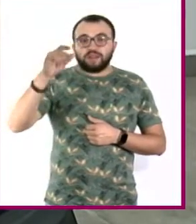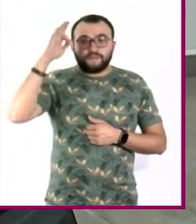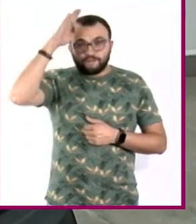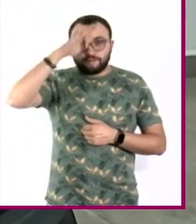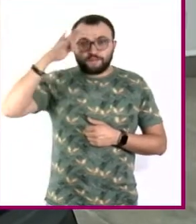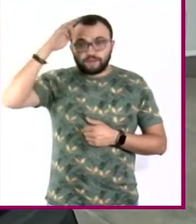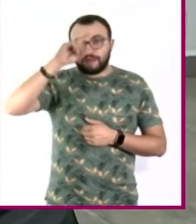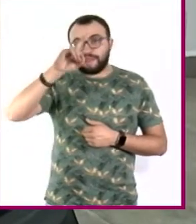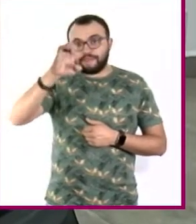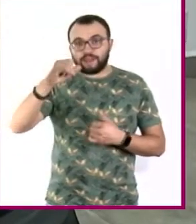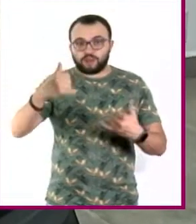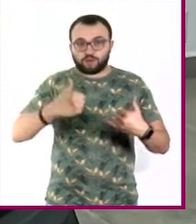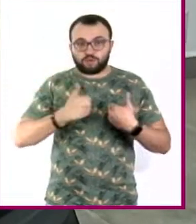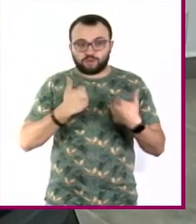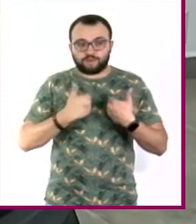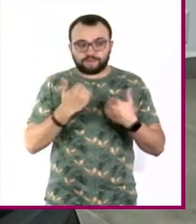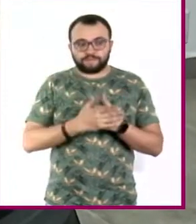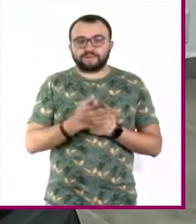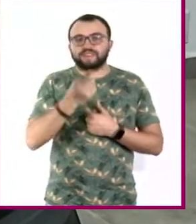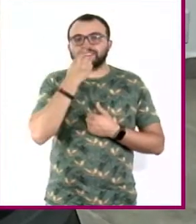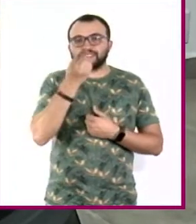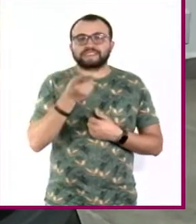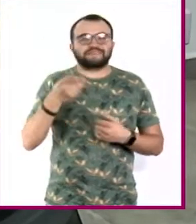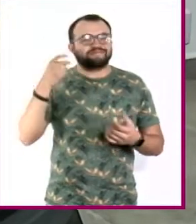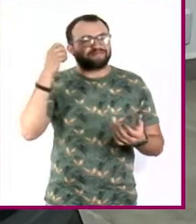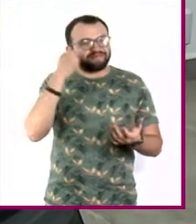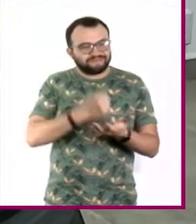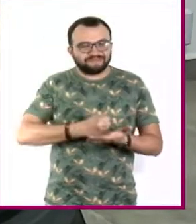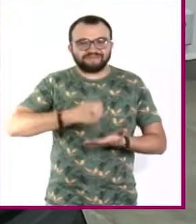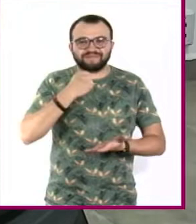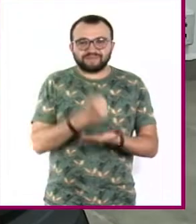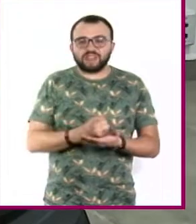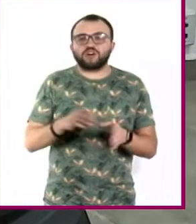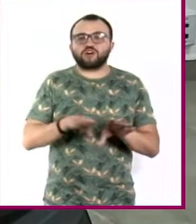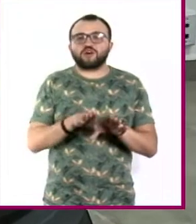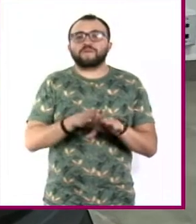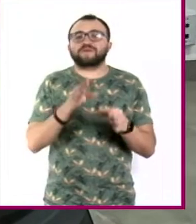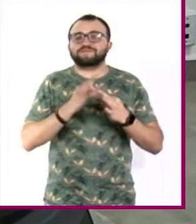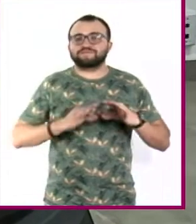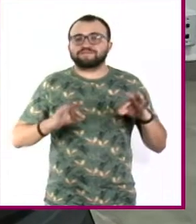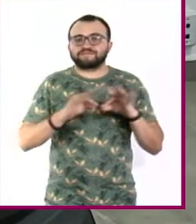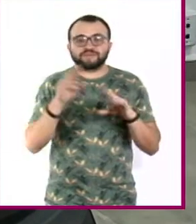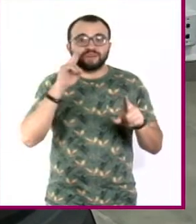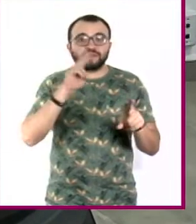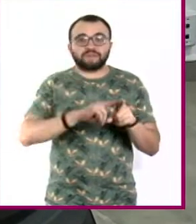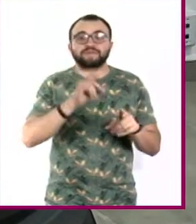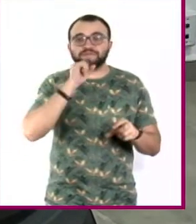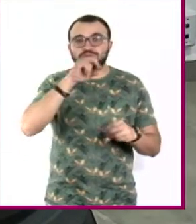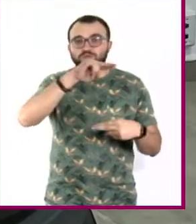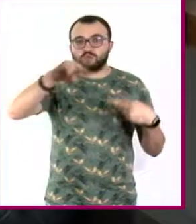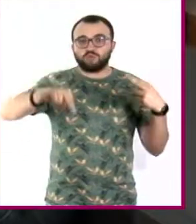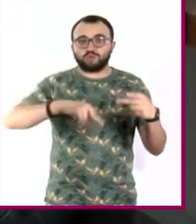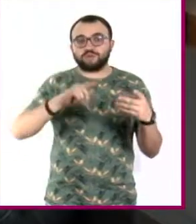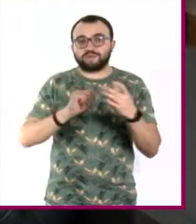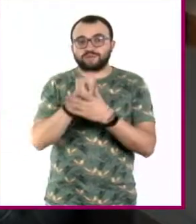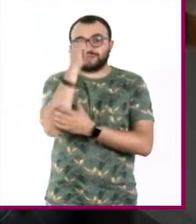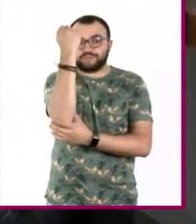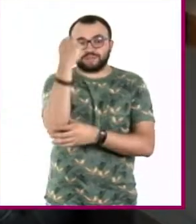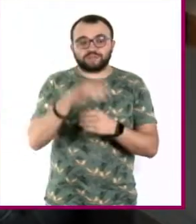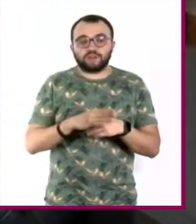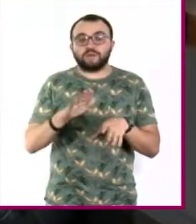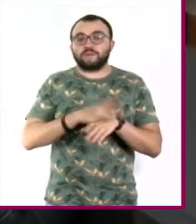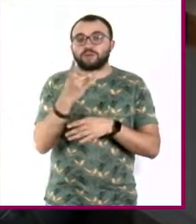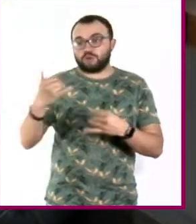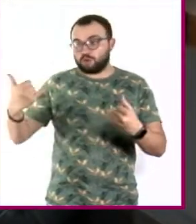de la juventud, insistió en la importancia de comprender desde un punto de vista crítico el universo de la tecnología, pues